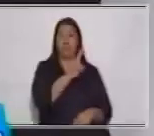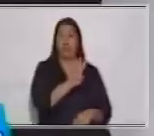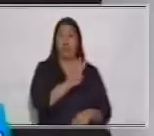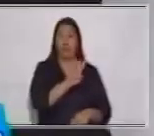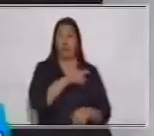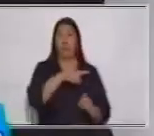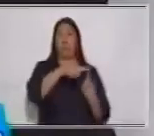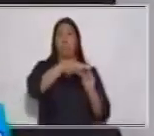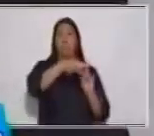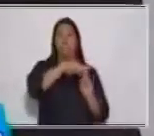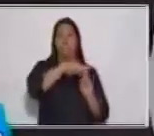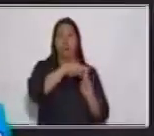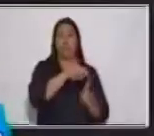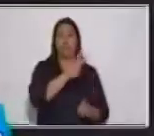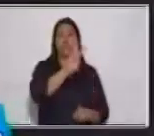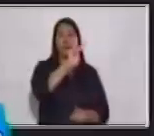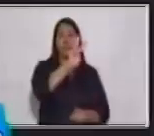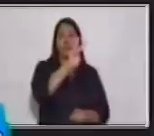más 3 medios de X.